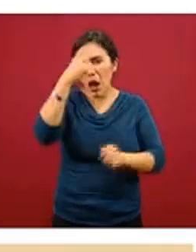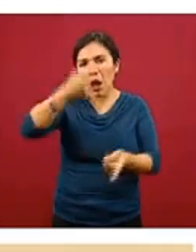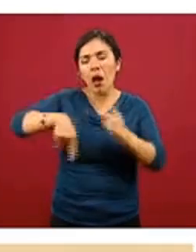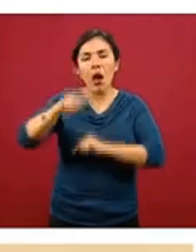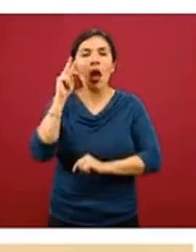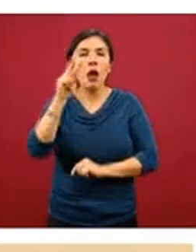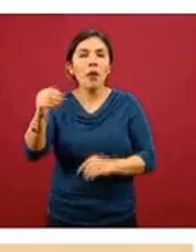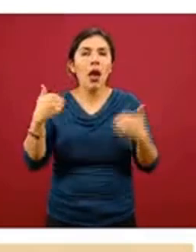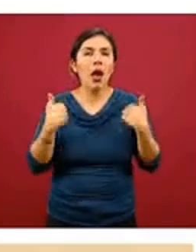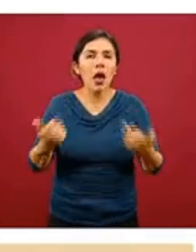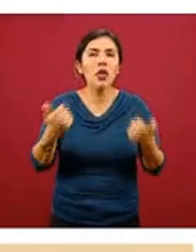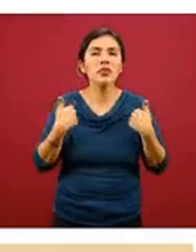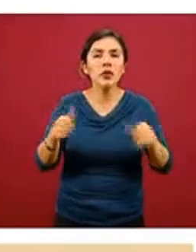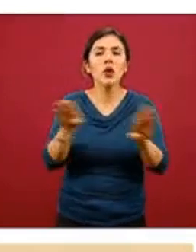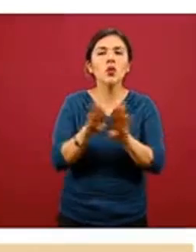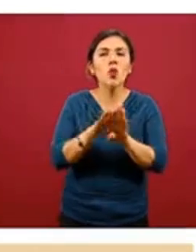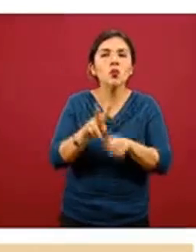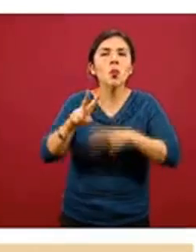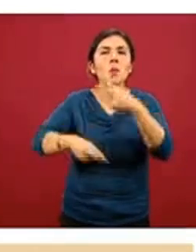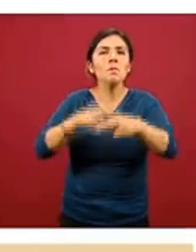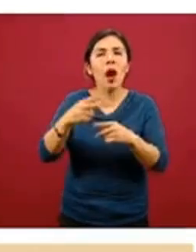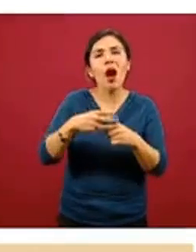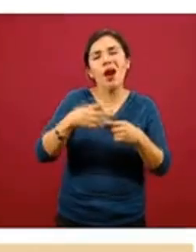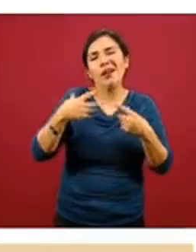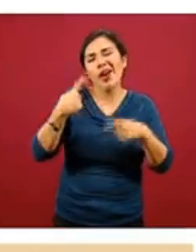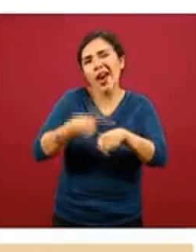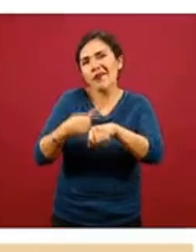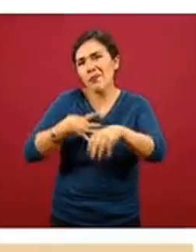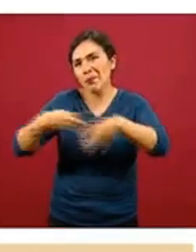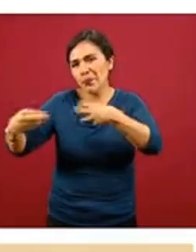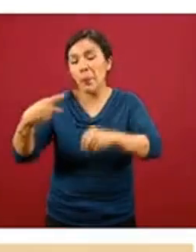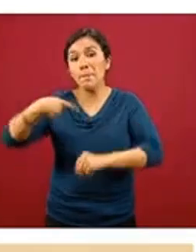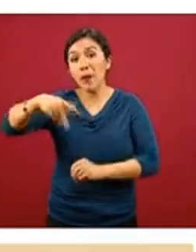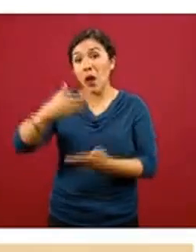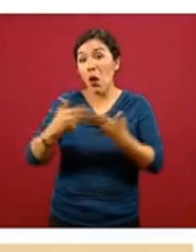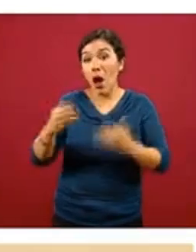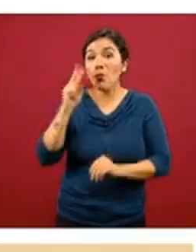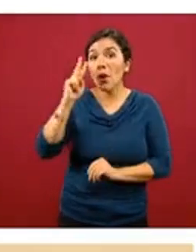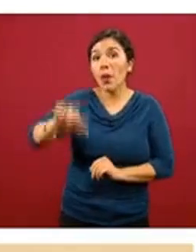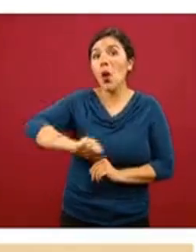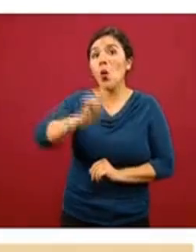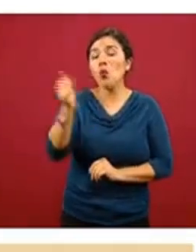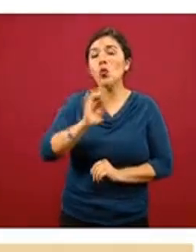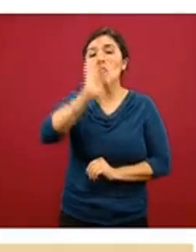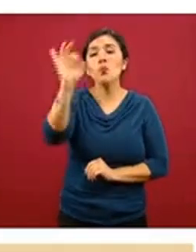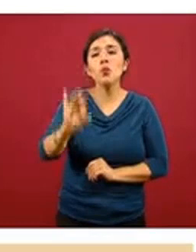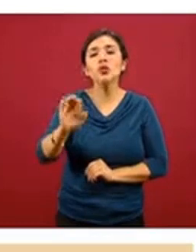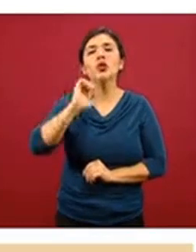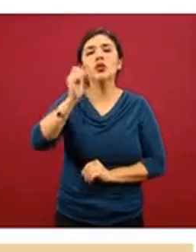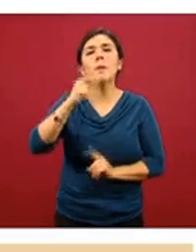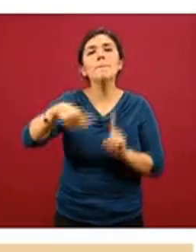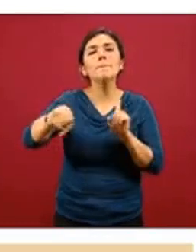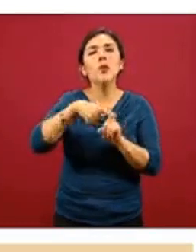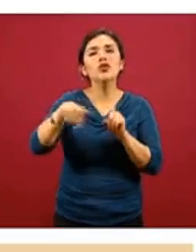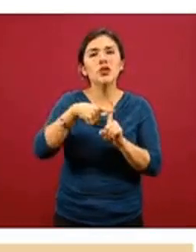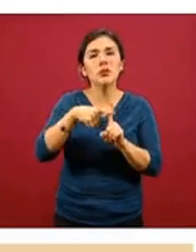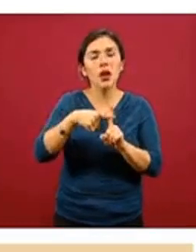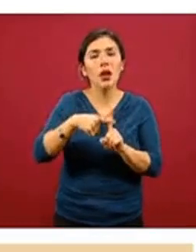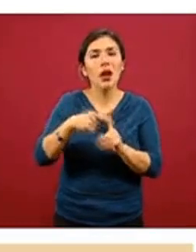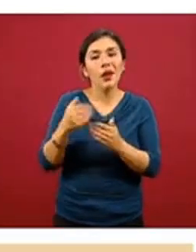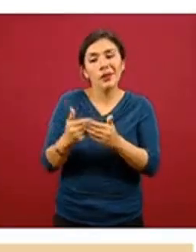poder notar cómo van las tendencias, pero entonces ahora también aplicamos el porcentaje de